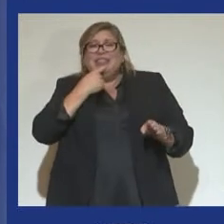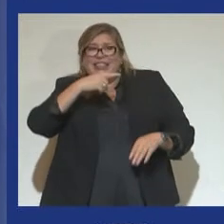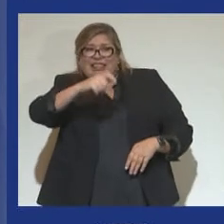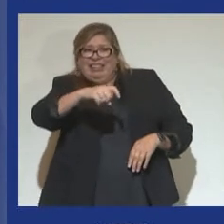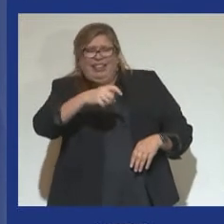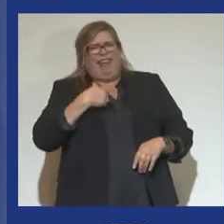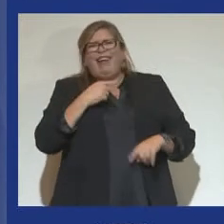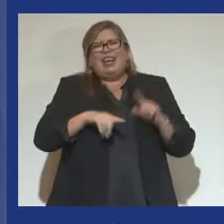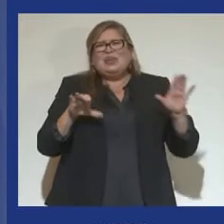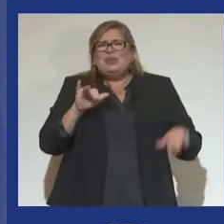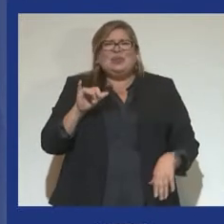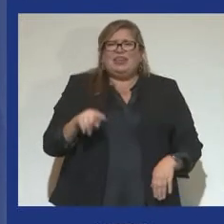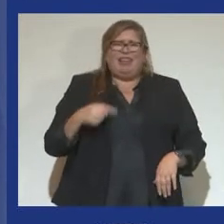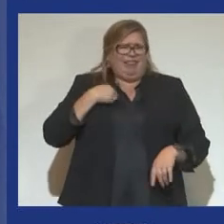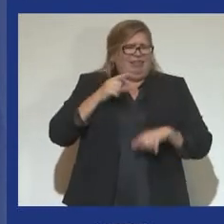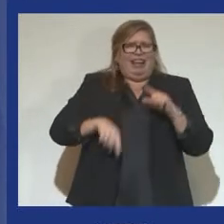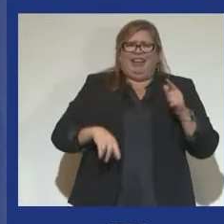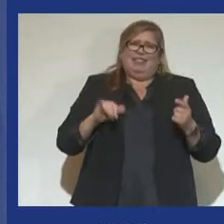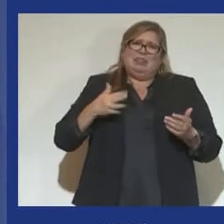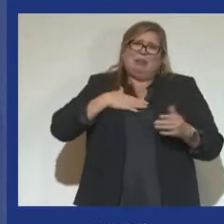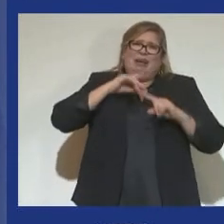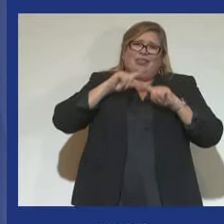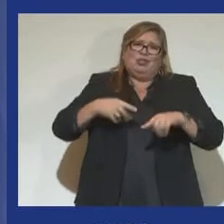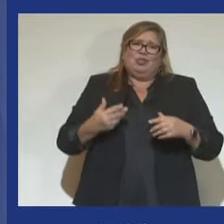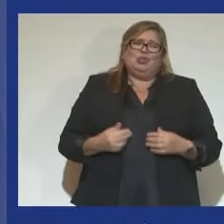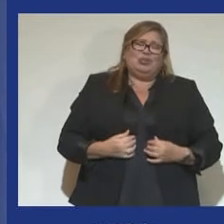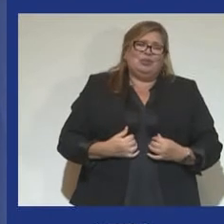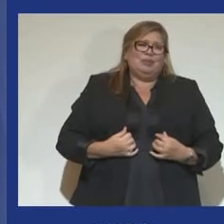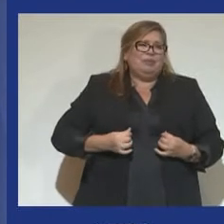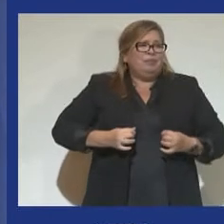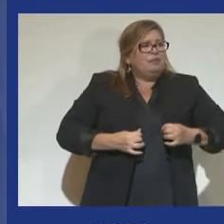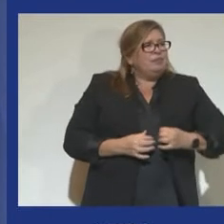vacuna antes que ella no puedo hacer eso esa es la respuesta